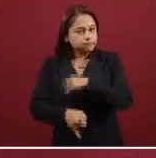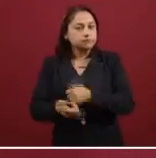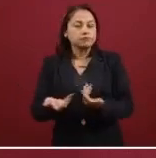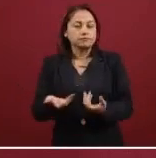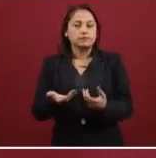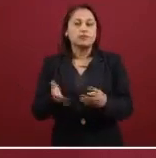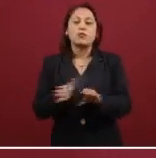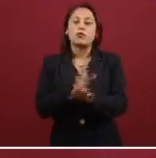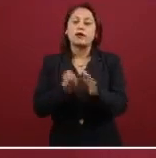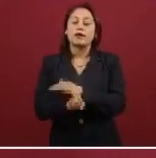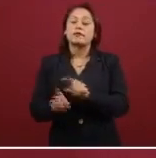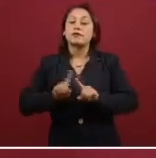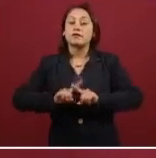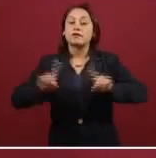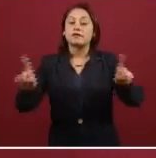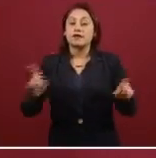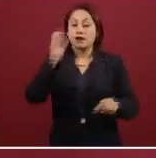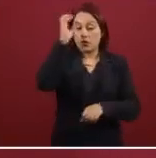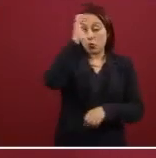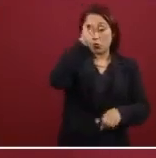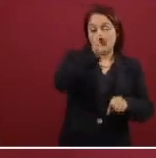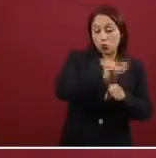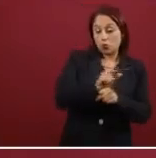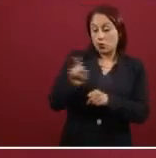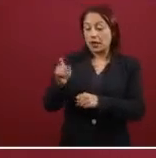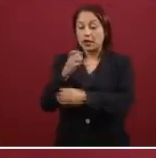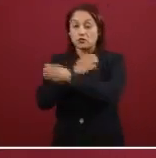educación, la cultura es todo,